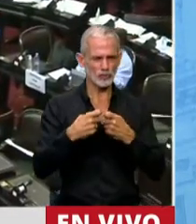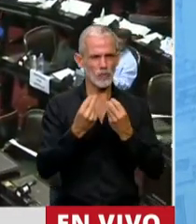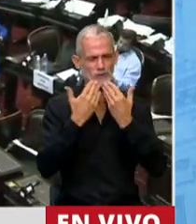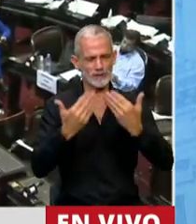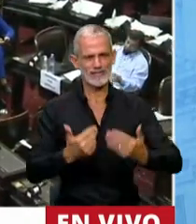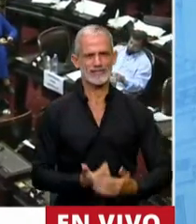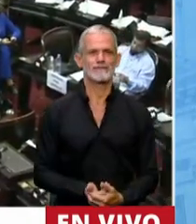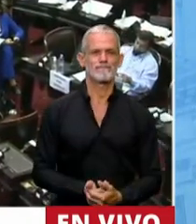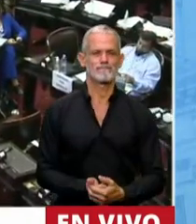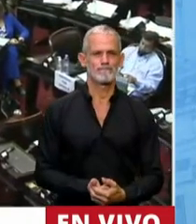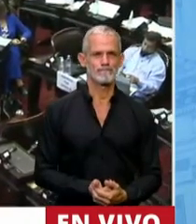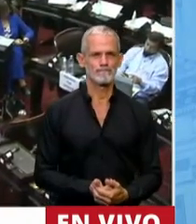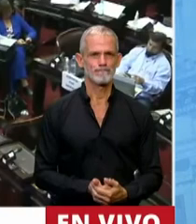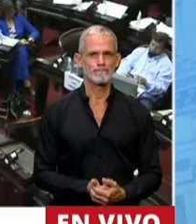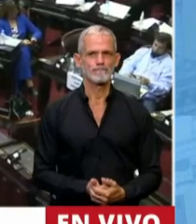gracias